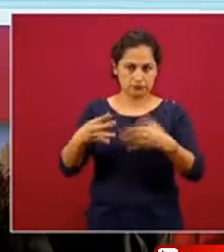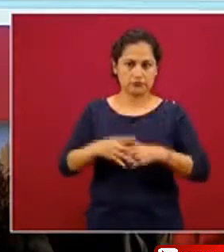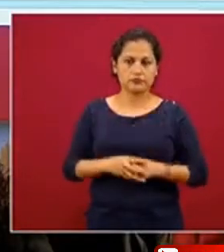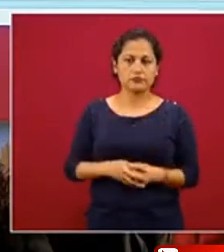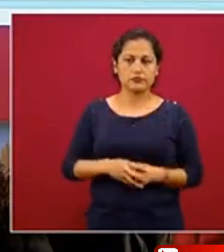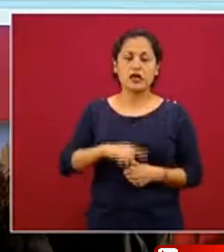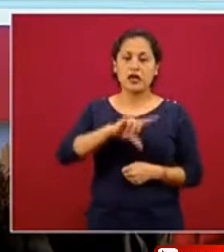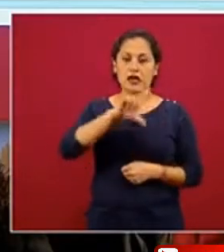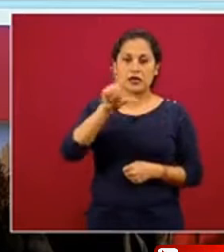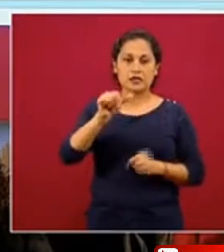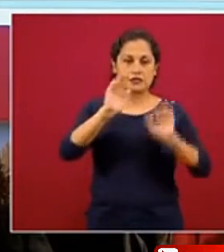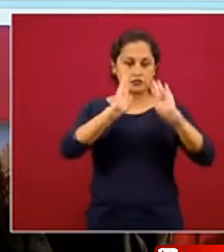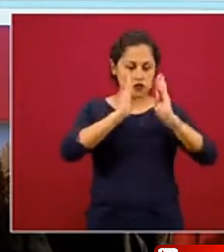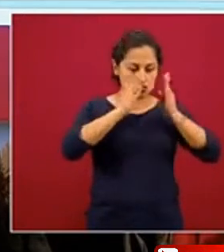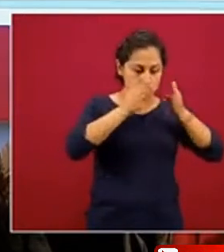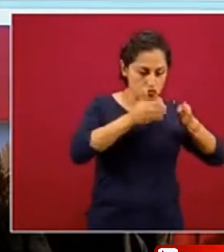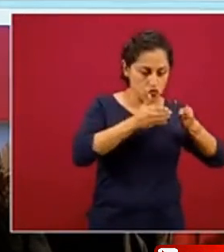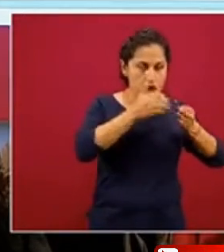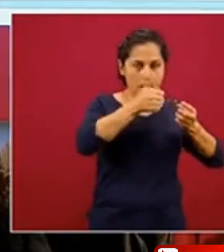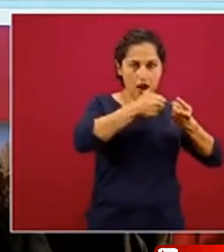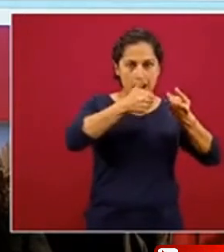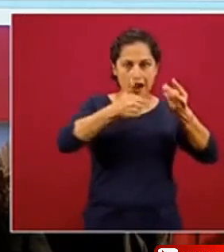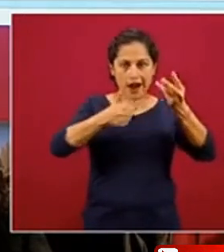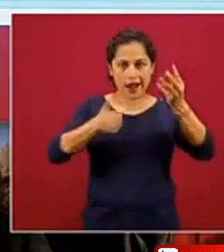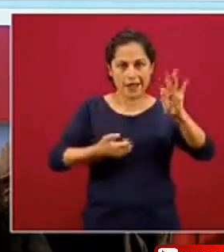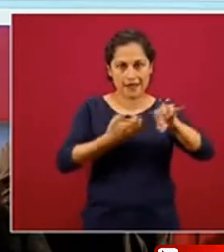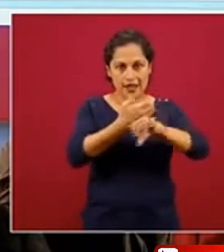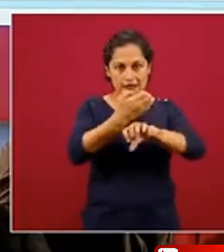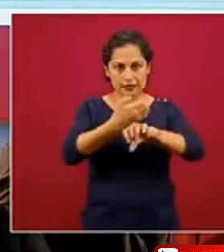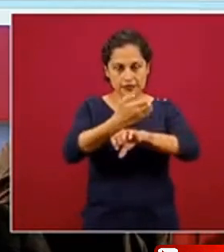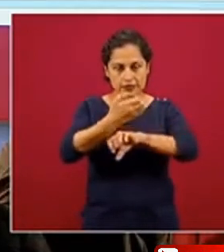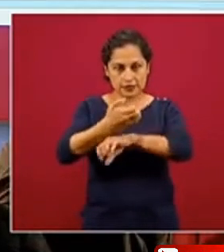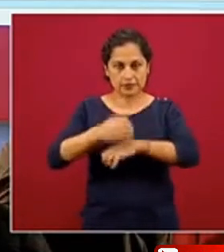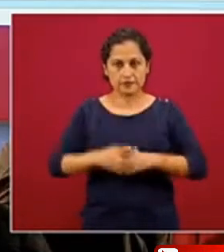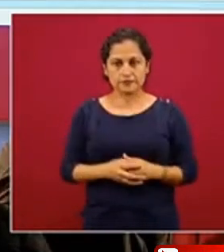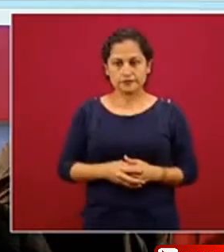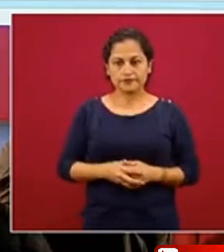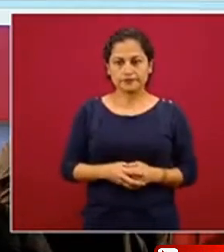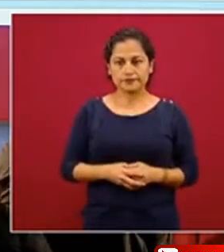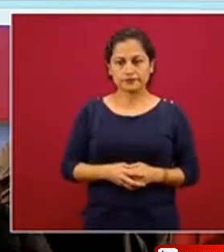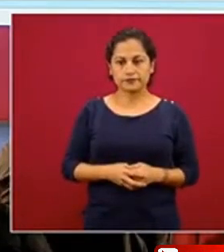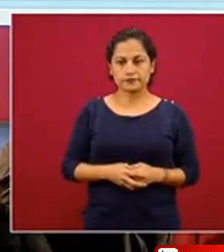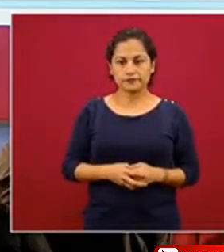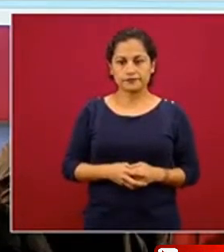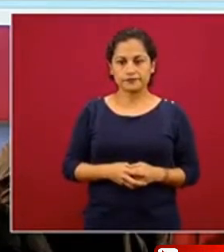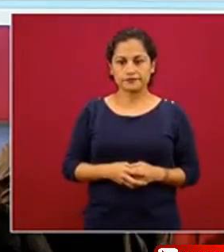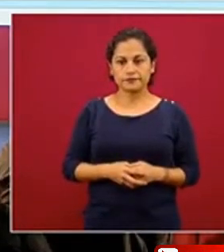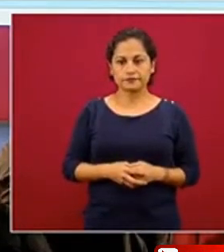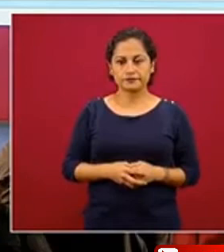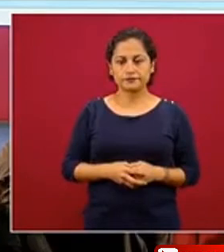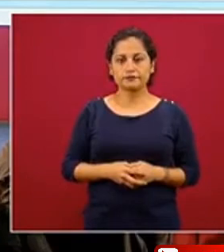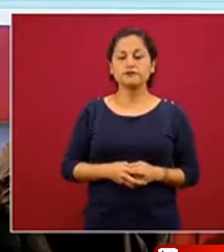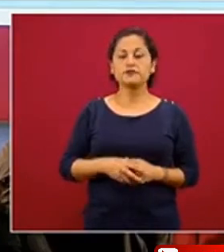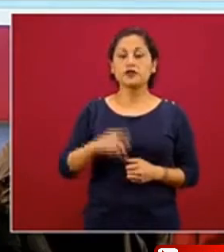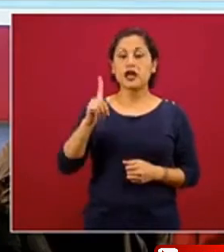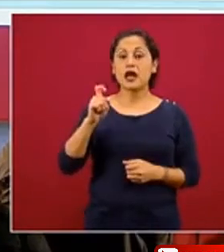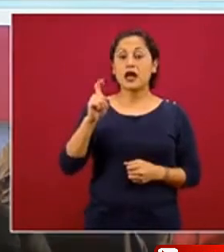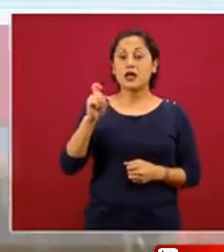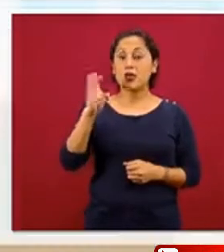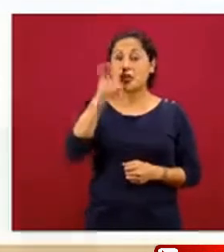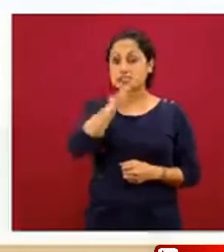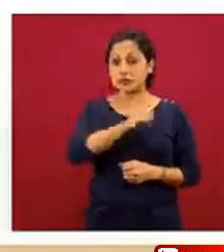irnos concentrando en explicar cada una de las curvas epidémicas de los estados. Aquí está de Aguascalientes